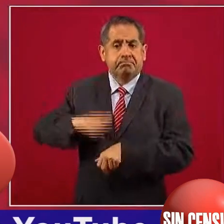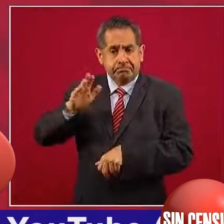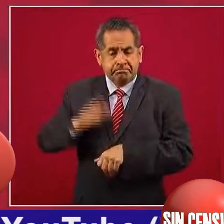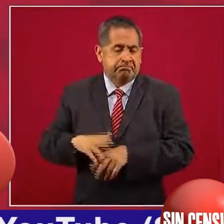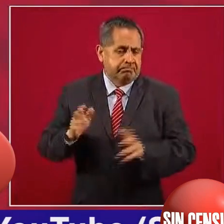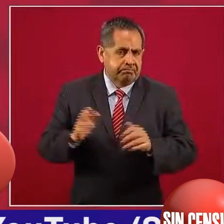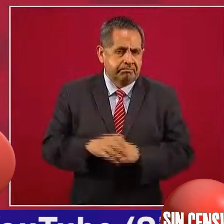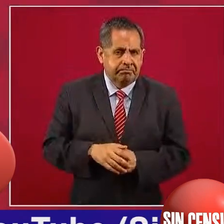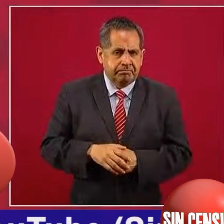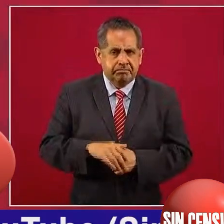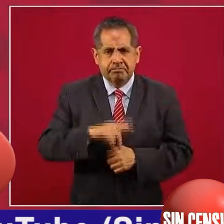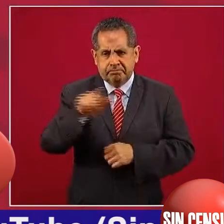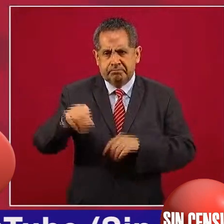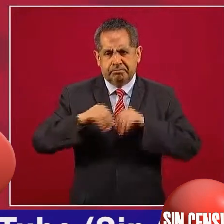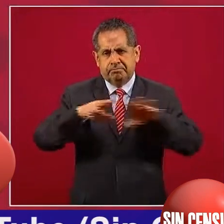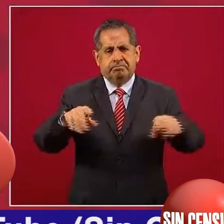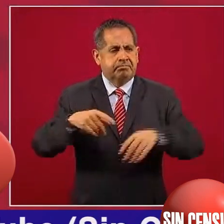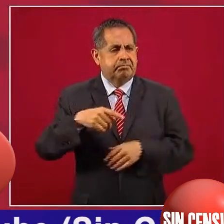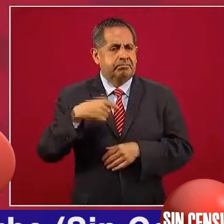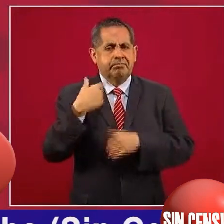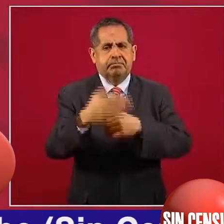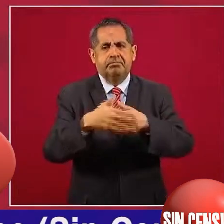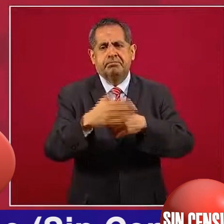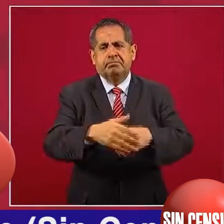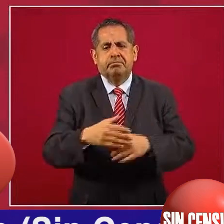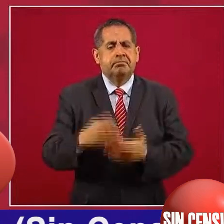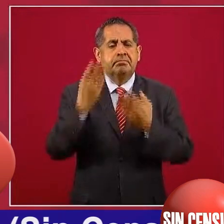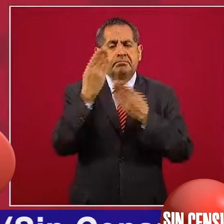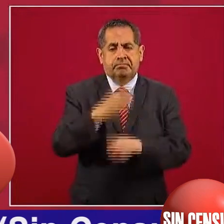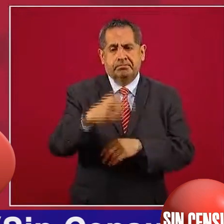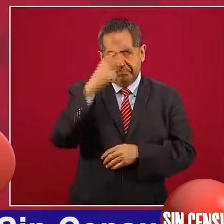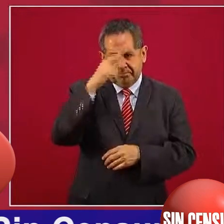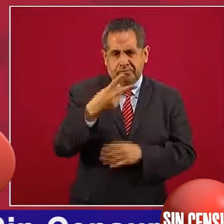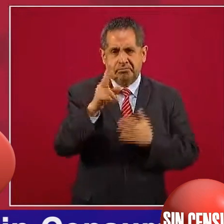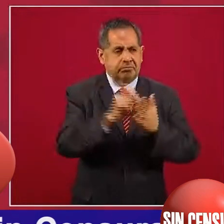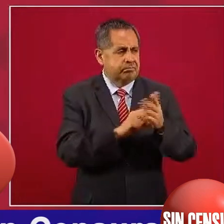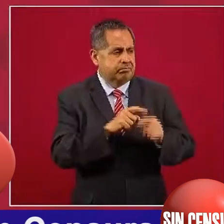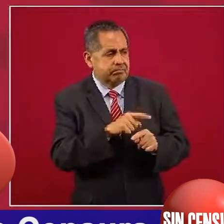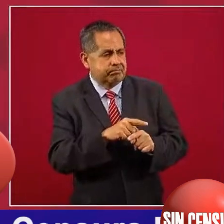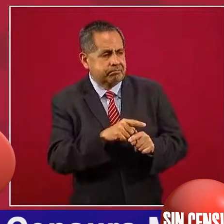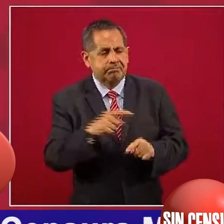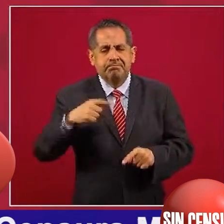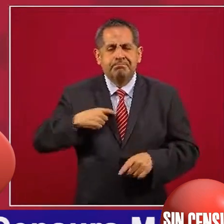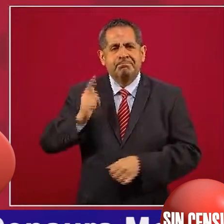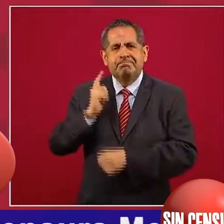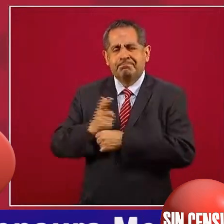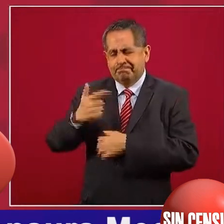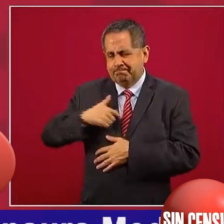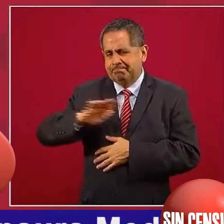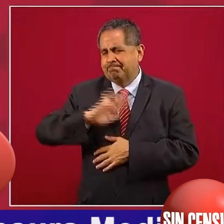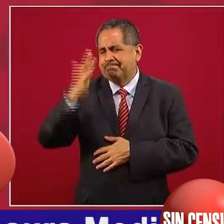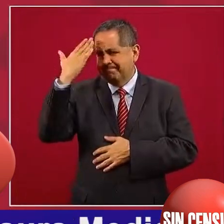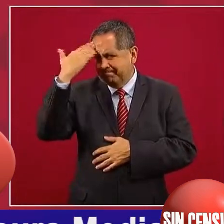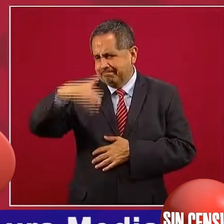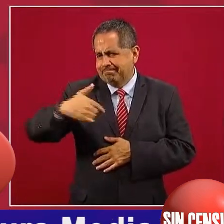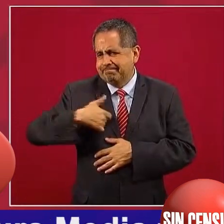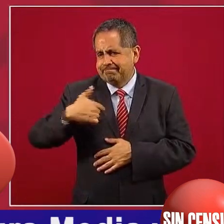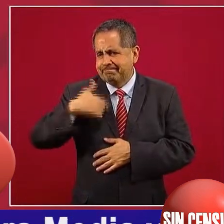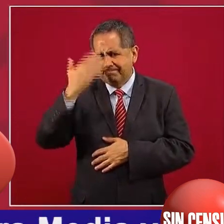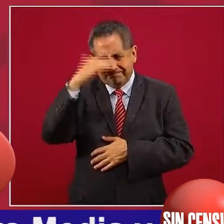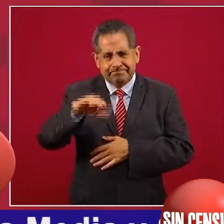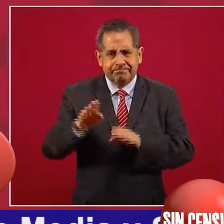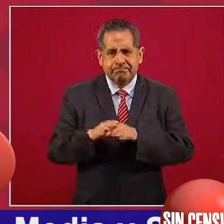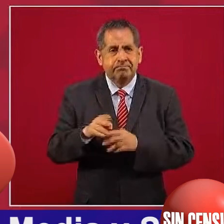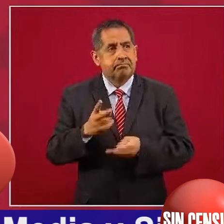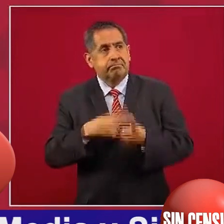Eso lo va a dar a conocer el Banco de México dentro de 2 meses, pero yo ya sé que